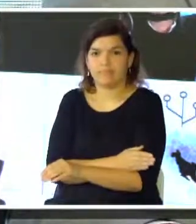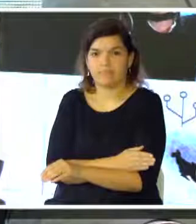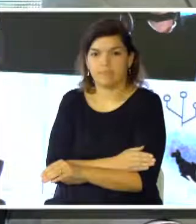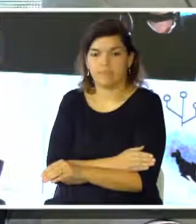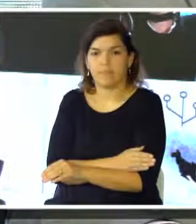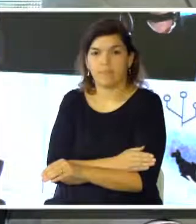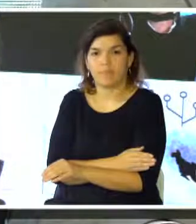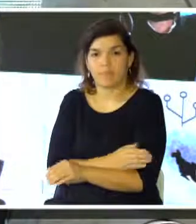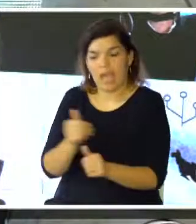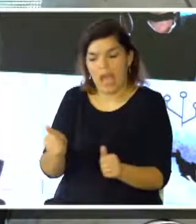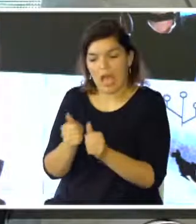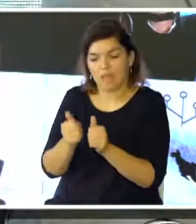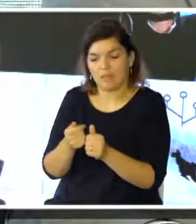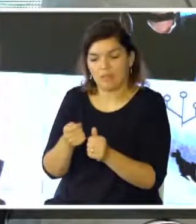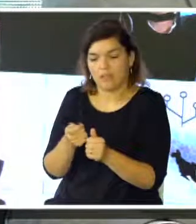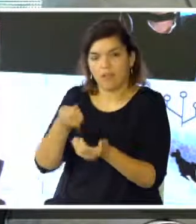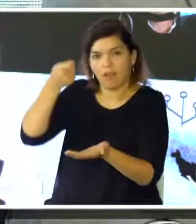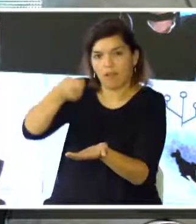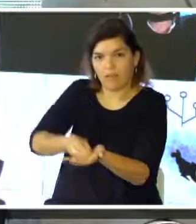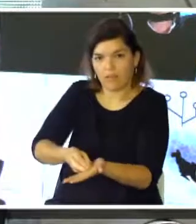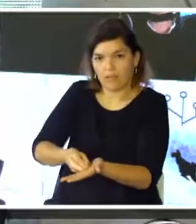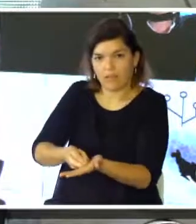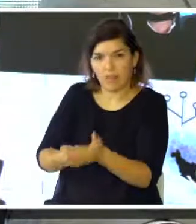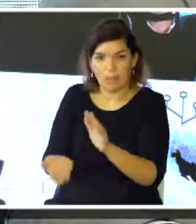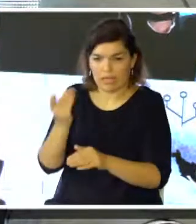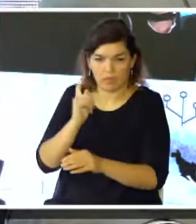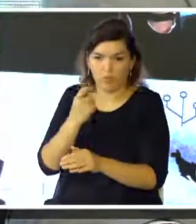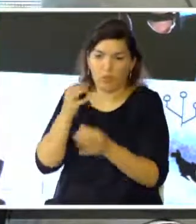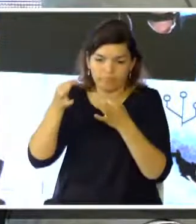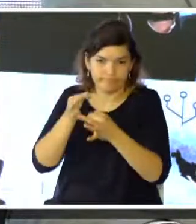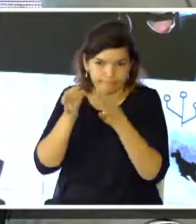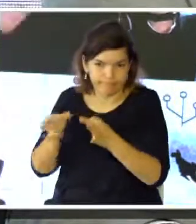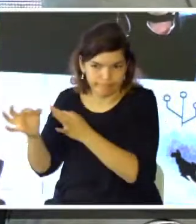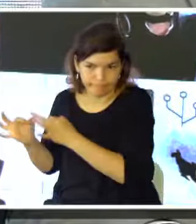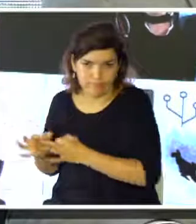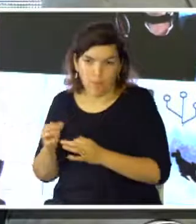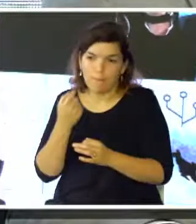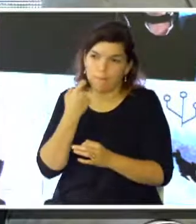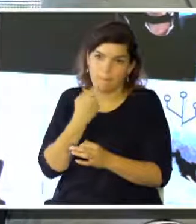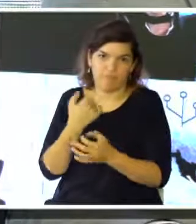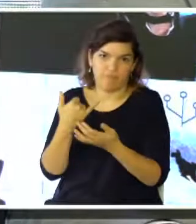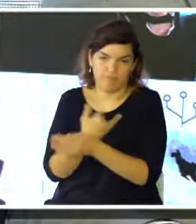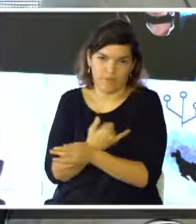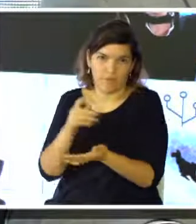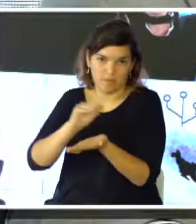que nos hagan gastos de más y superfluos por mala administración